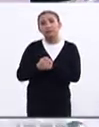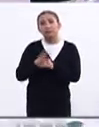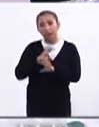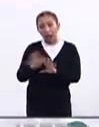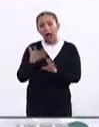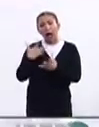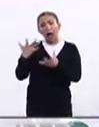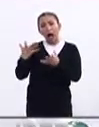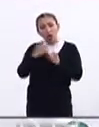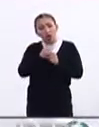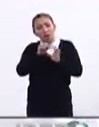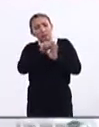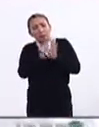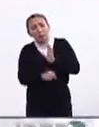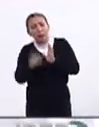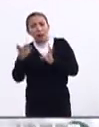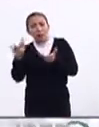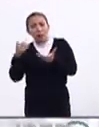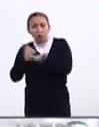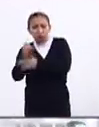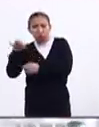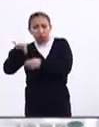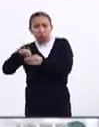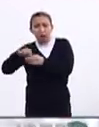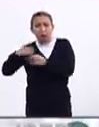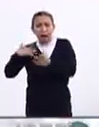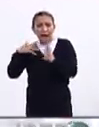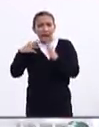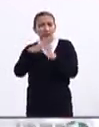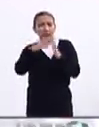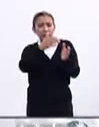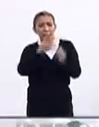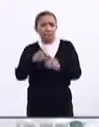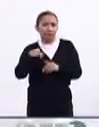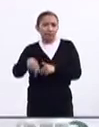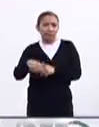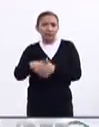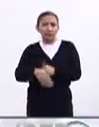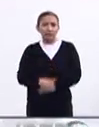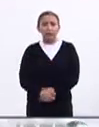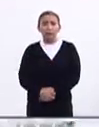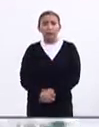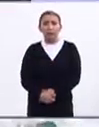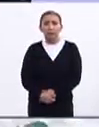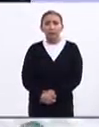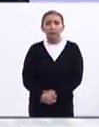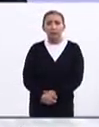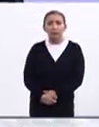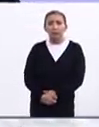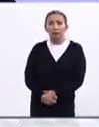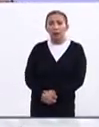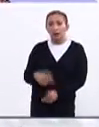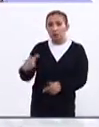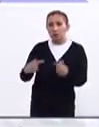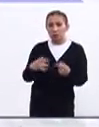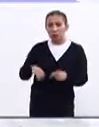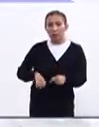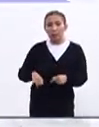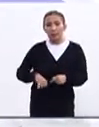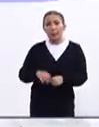incluso absorbido este sistema político y democrático a la guerrilla, ¿no? En esta Sí, miren, es una pregunta muy